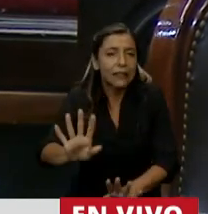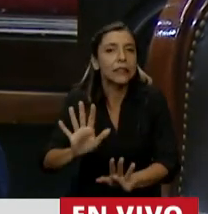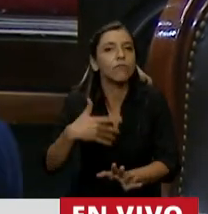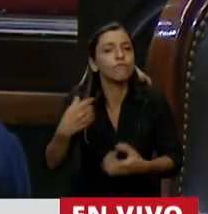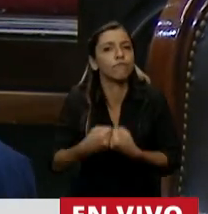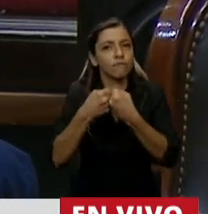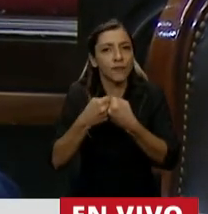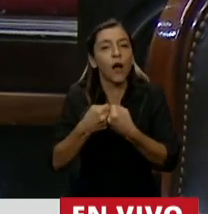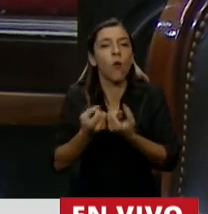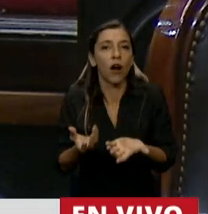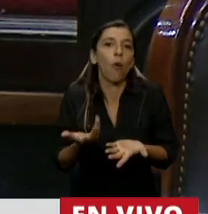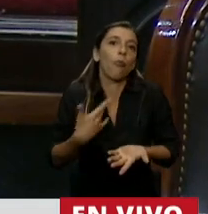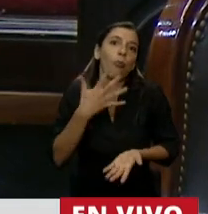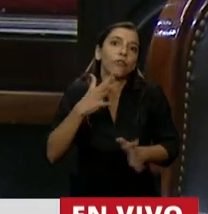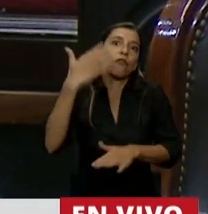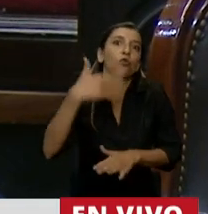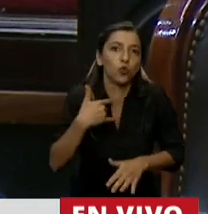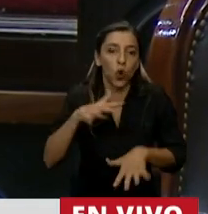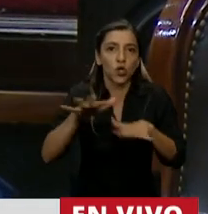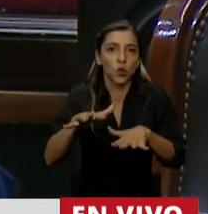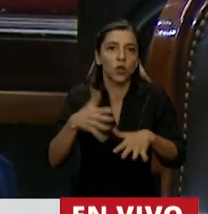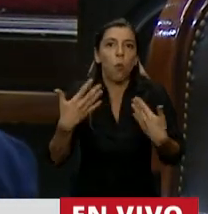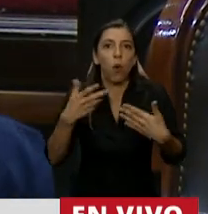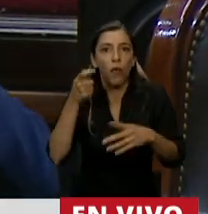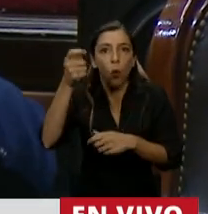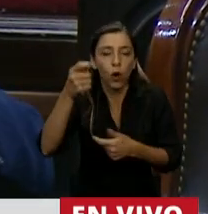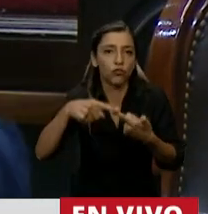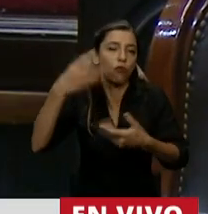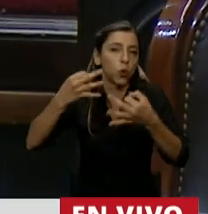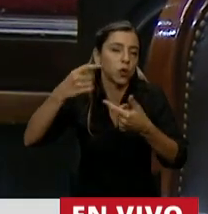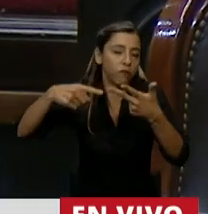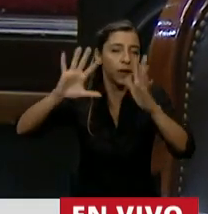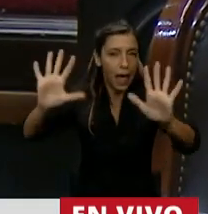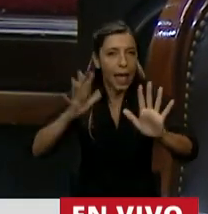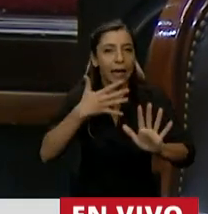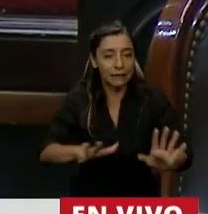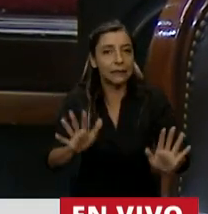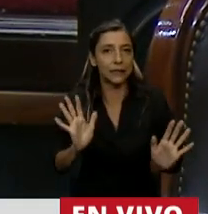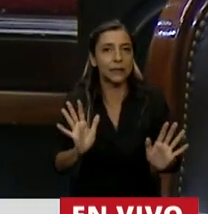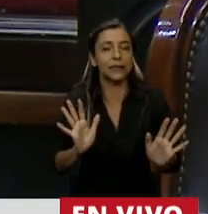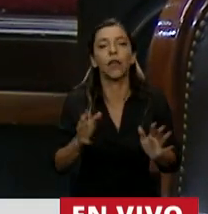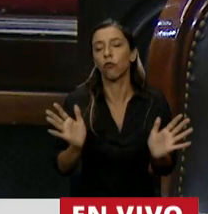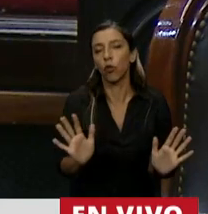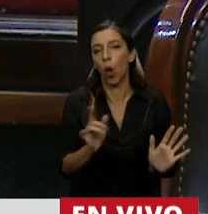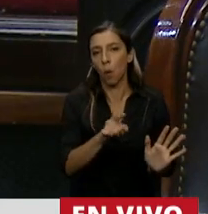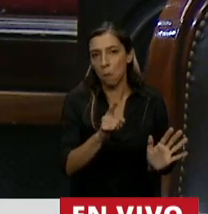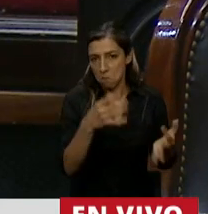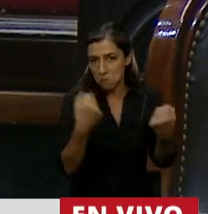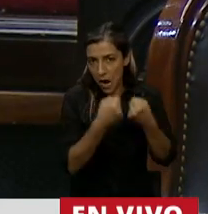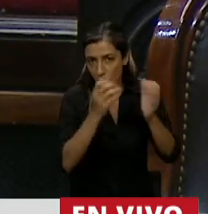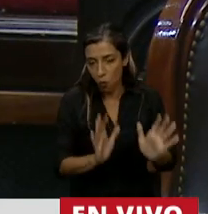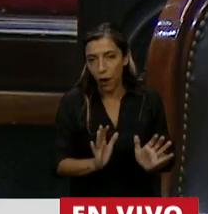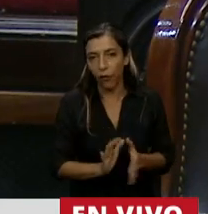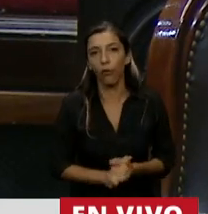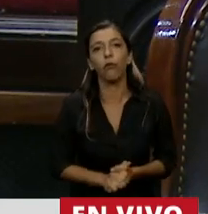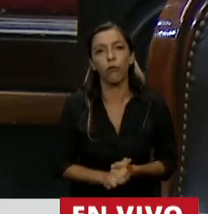ante situaciones que se van a judicializar y pueden perjudicar a los colegas que no, en todo caso se enfrenten a ese tipo de situación, así que voy